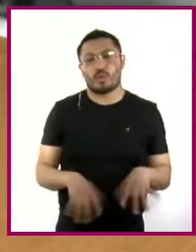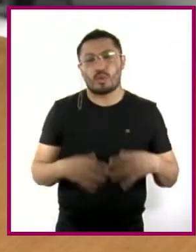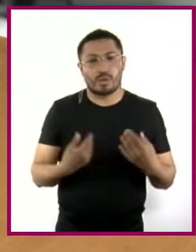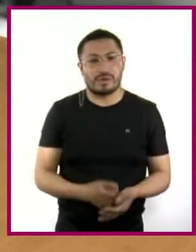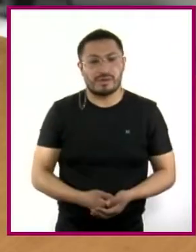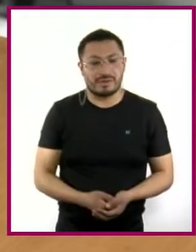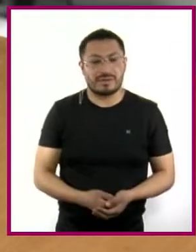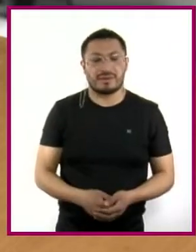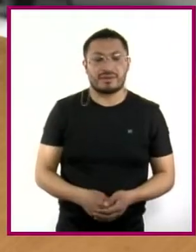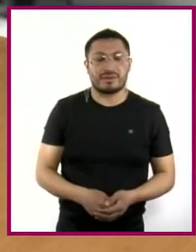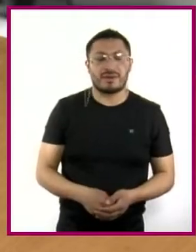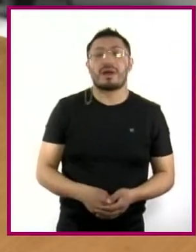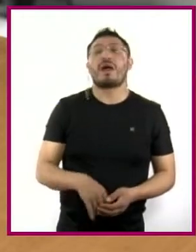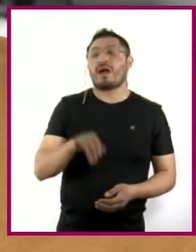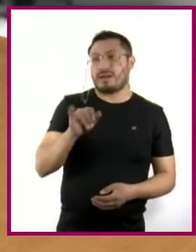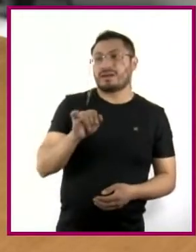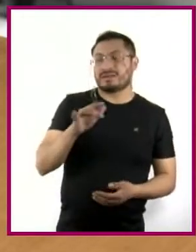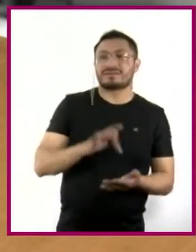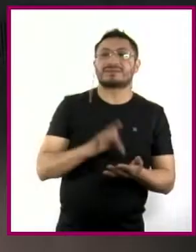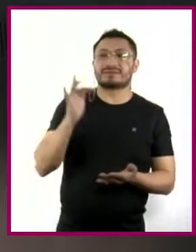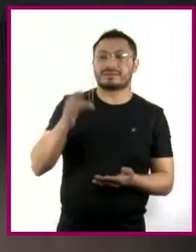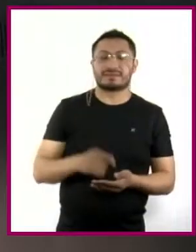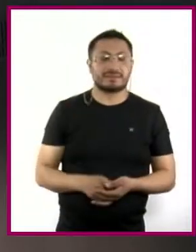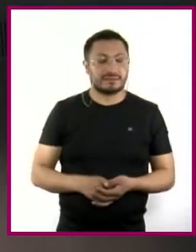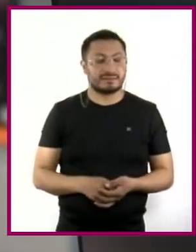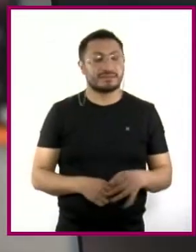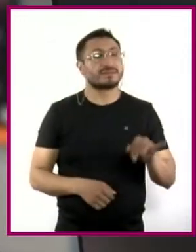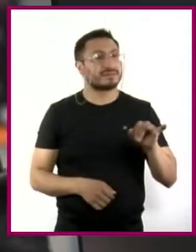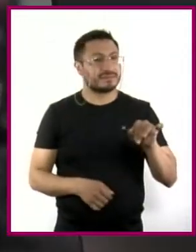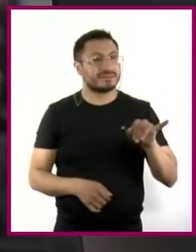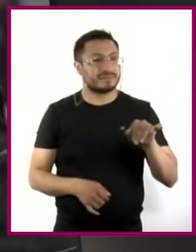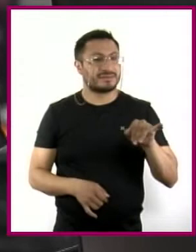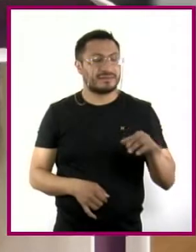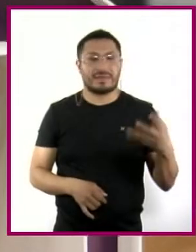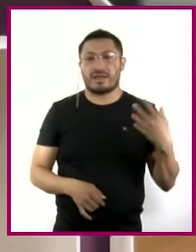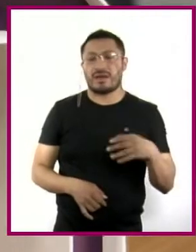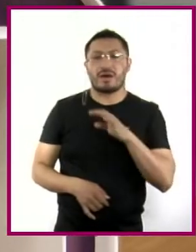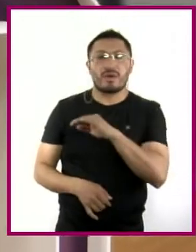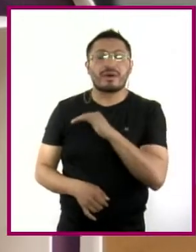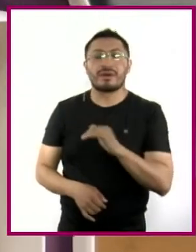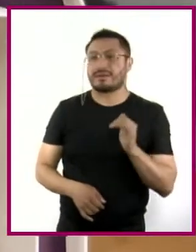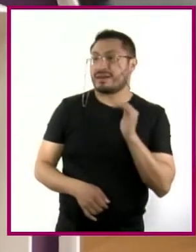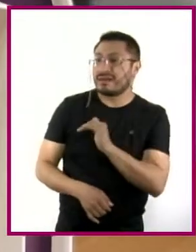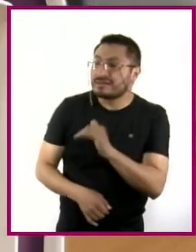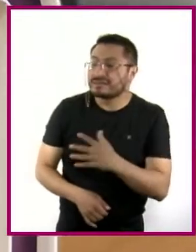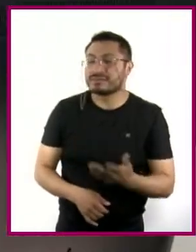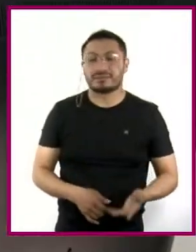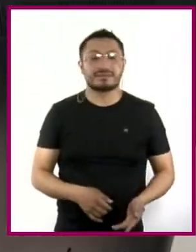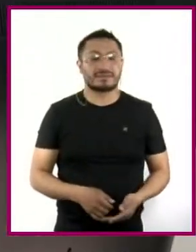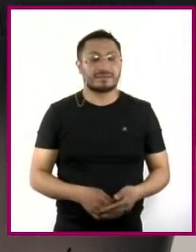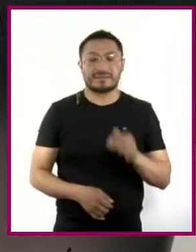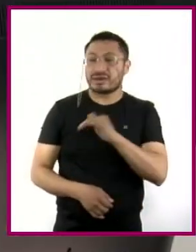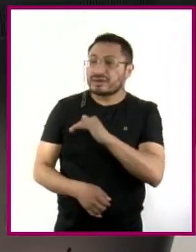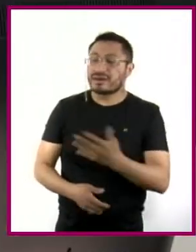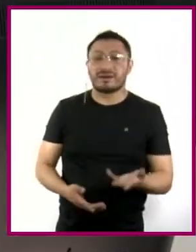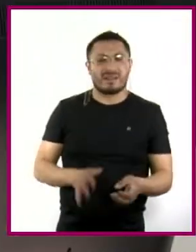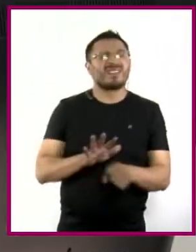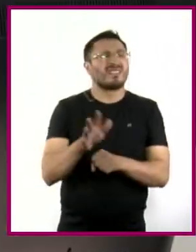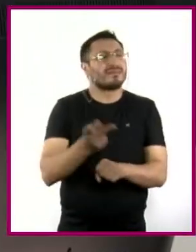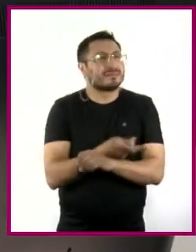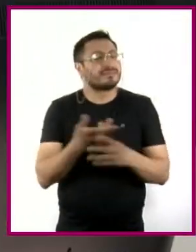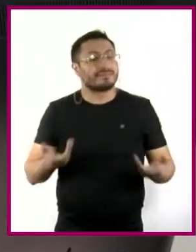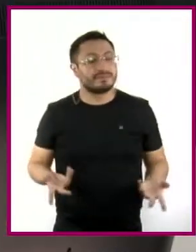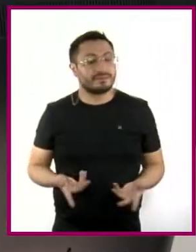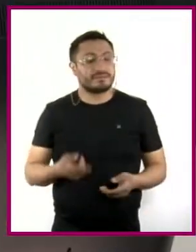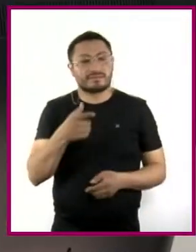Ay, papá. Ah, sí, gracias. Sí. Emi. ¡Emi! ¡Emi! ¿Qué pasa?